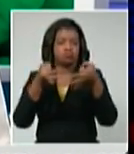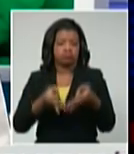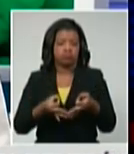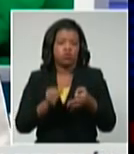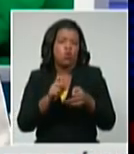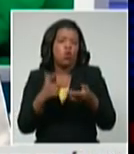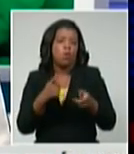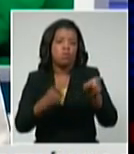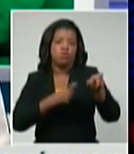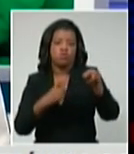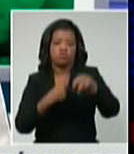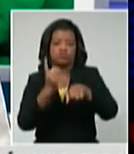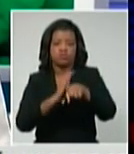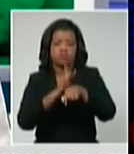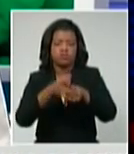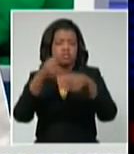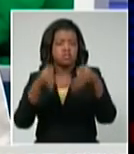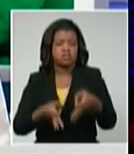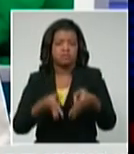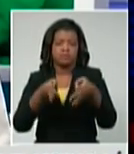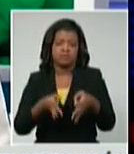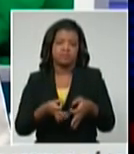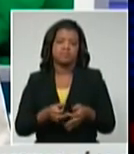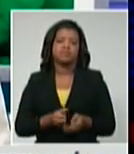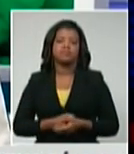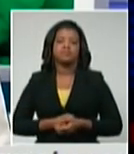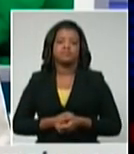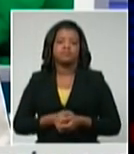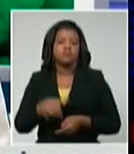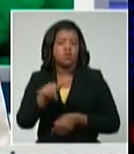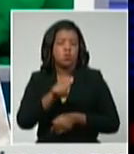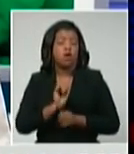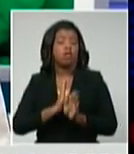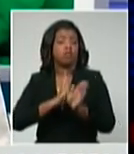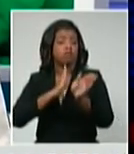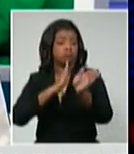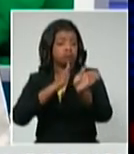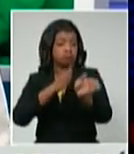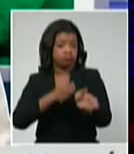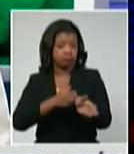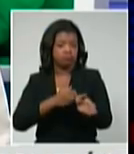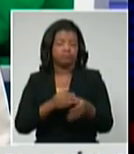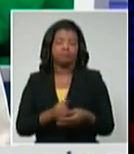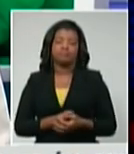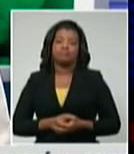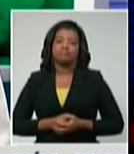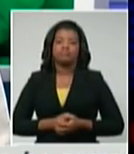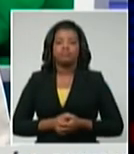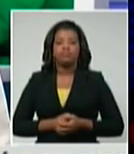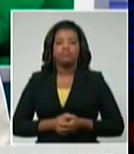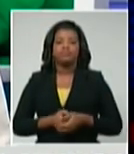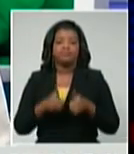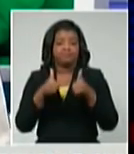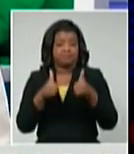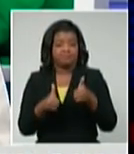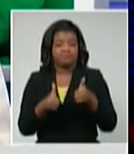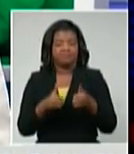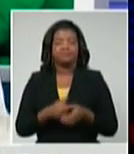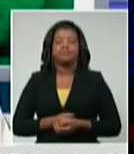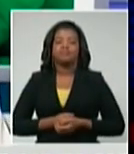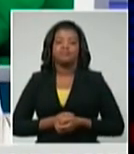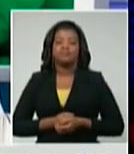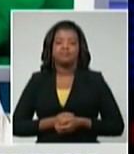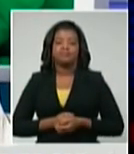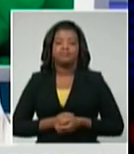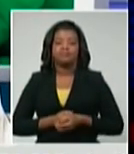pandemia, como siempre lo ha hecho, y con un poco más de disciplina más todavía. Bien, en Cuba, en el día, vamos